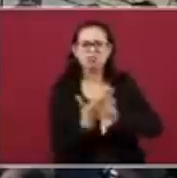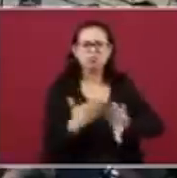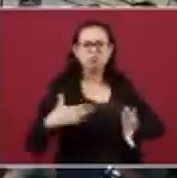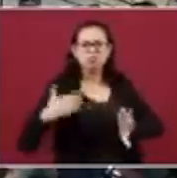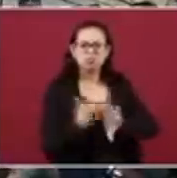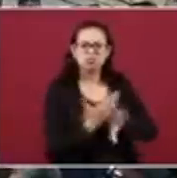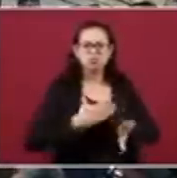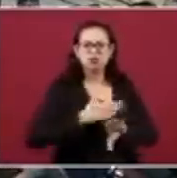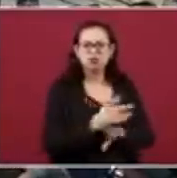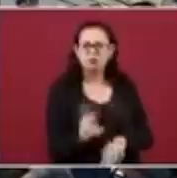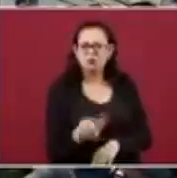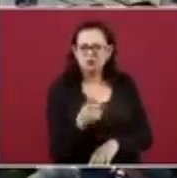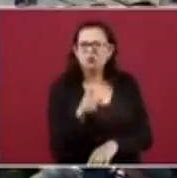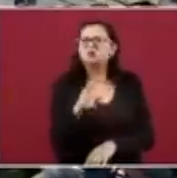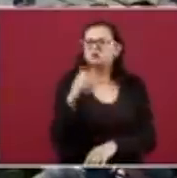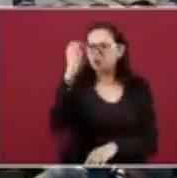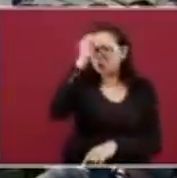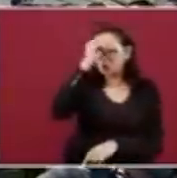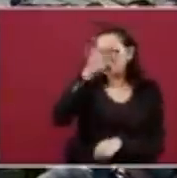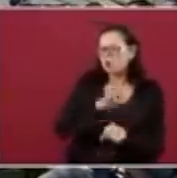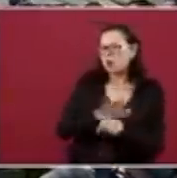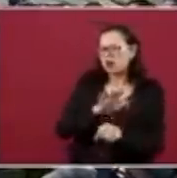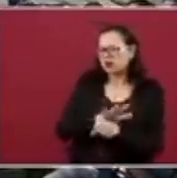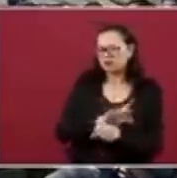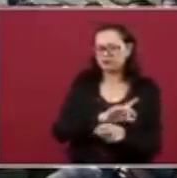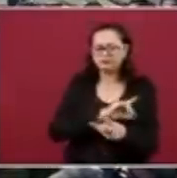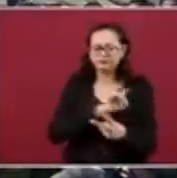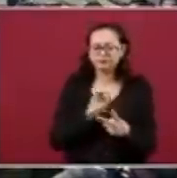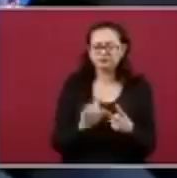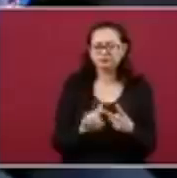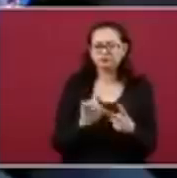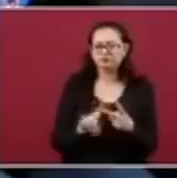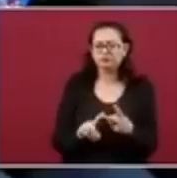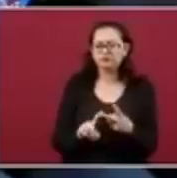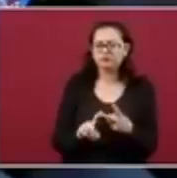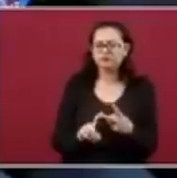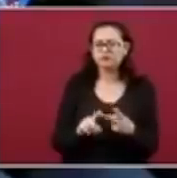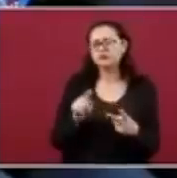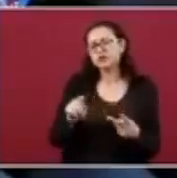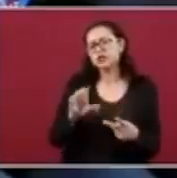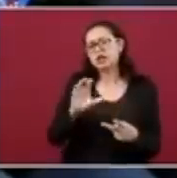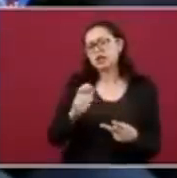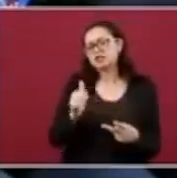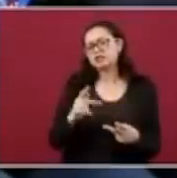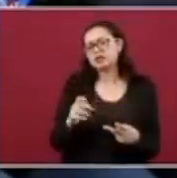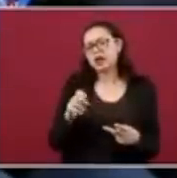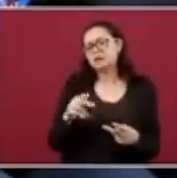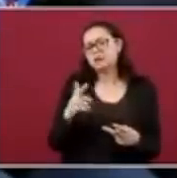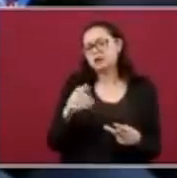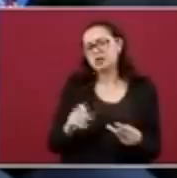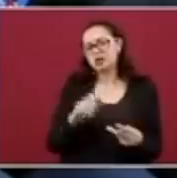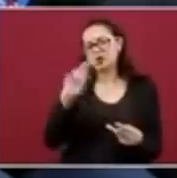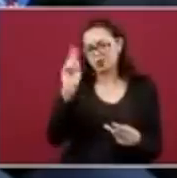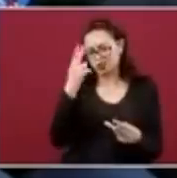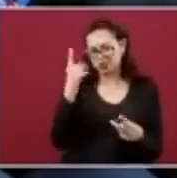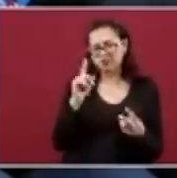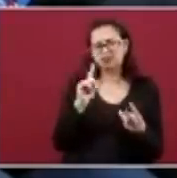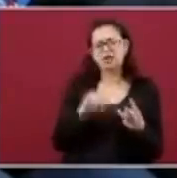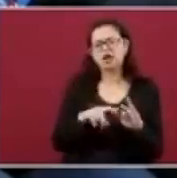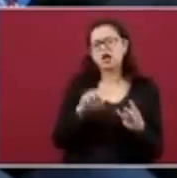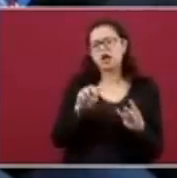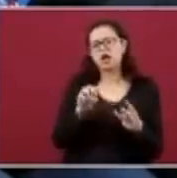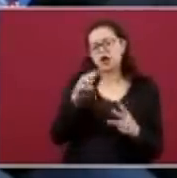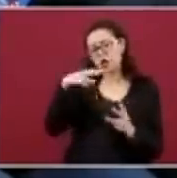una pregunta. Y la otra, hay conflictos laborales en Chapingo, en la UAM.